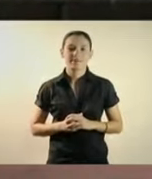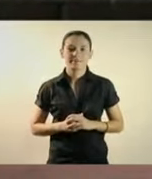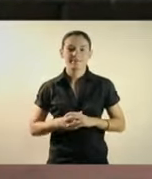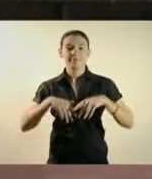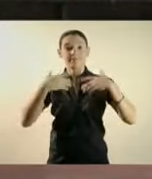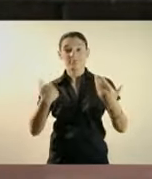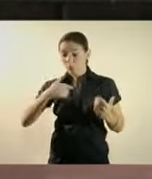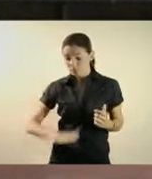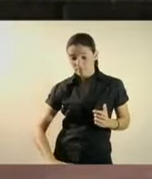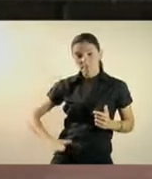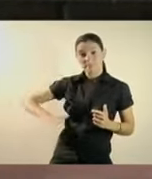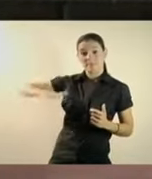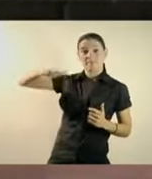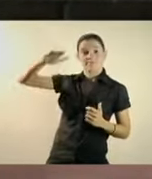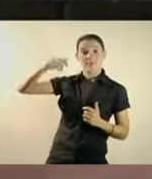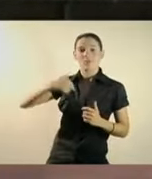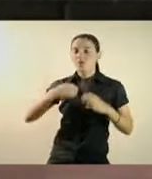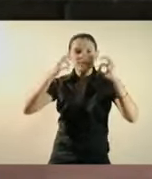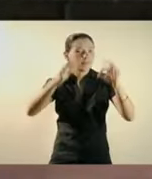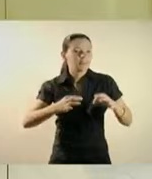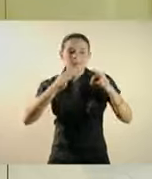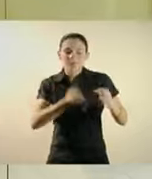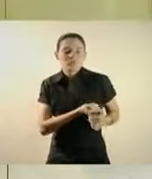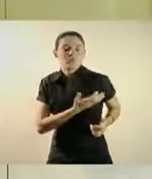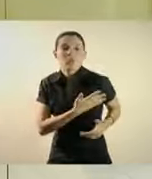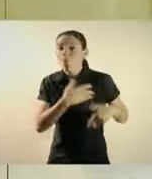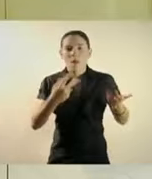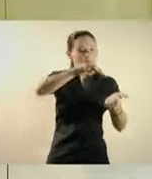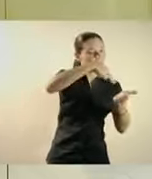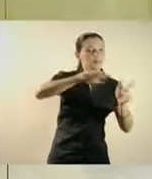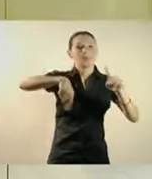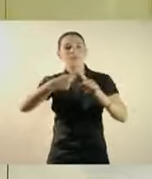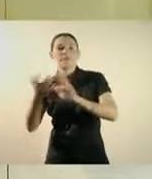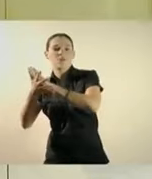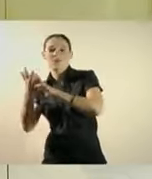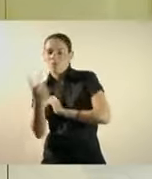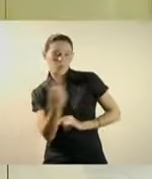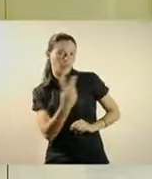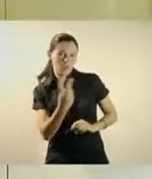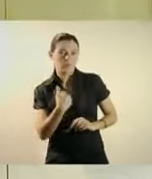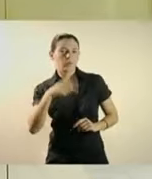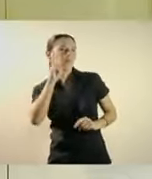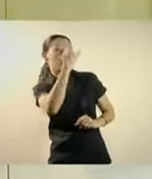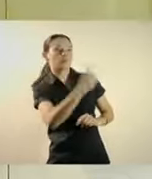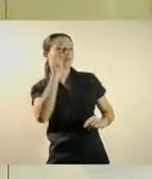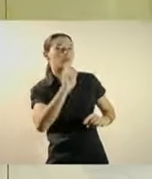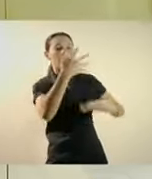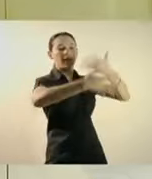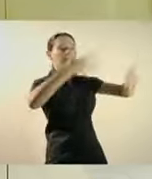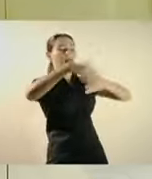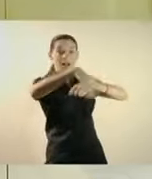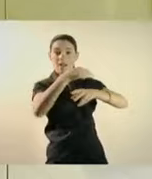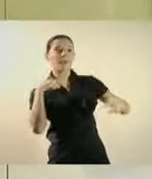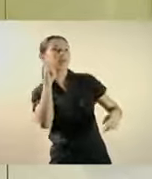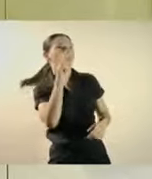Desde que era pequeñita, siempre mis grandes pasiones han sido la danza y la lengua de signos. Cuando veía personas sordas hablando de lengua de signos por la